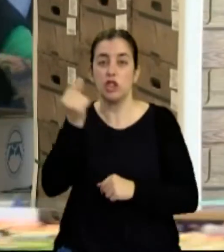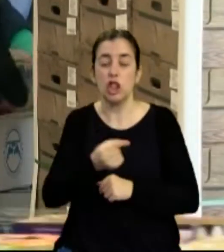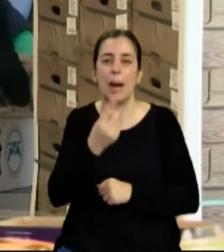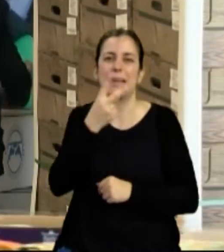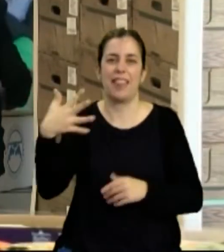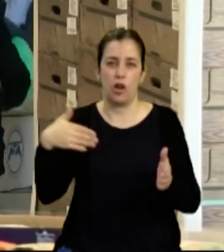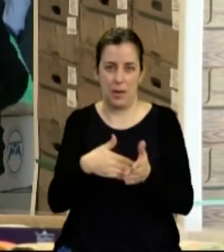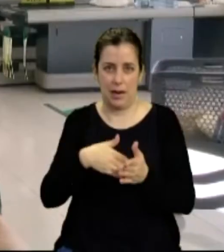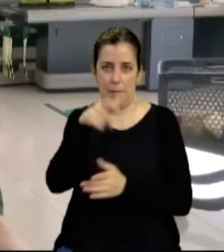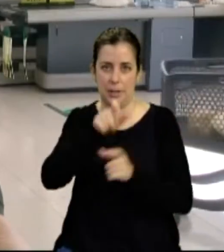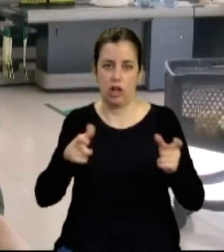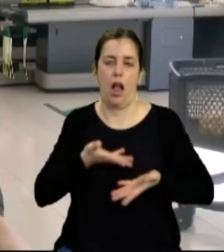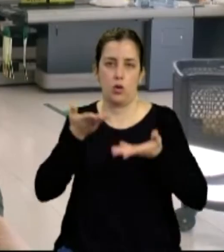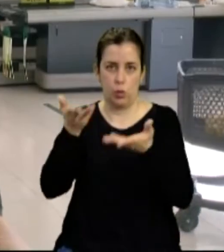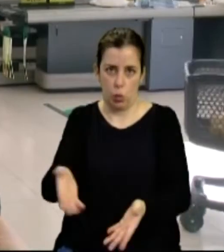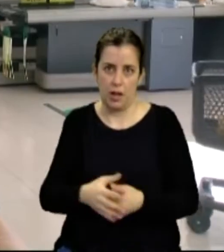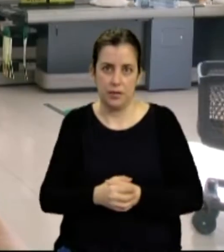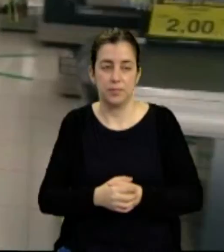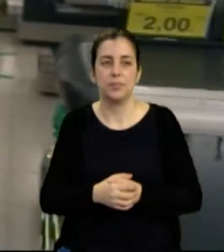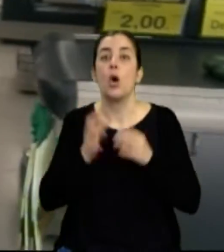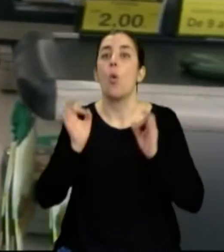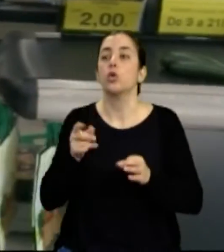en esta nueva forma de ayudar. Al pasar por caja,